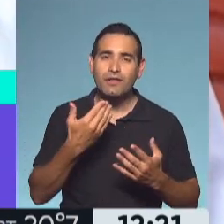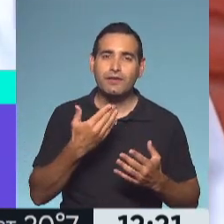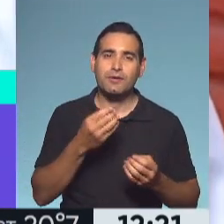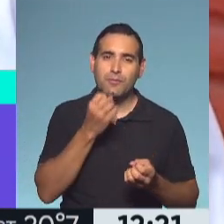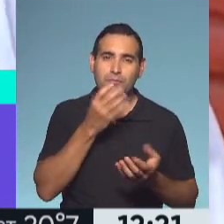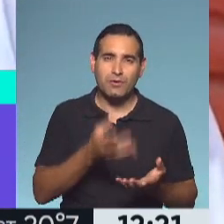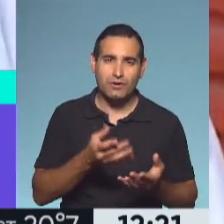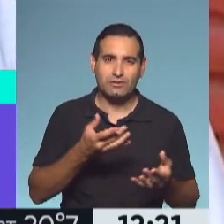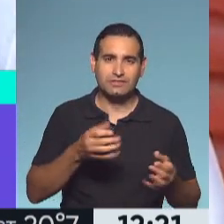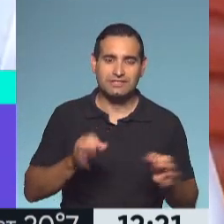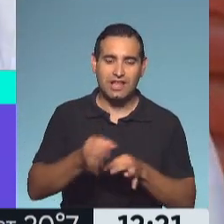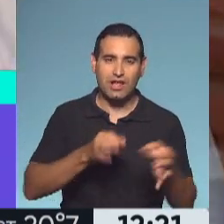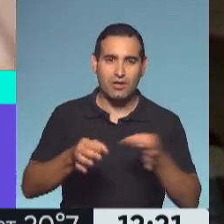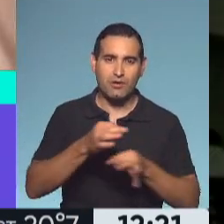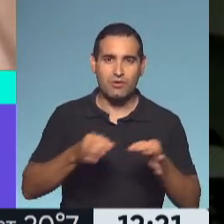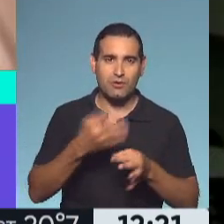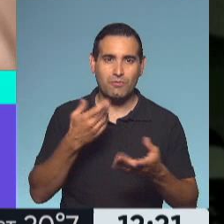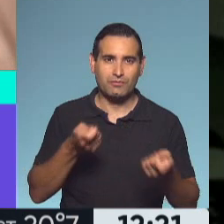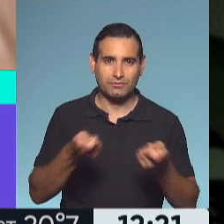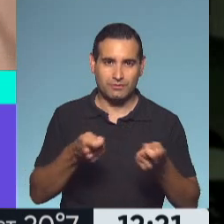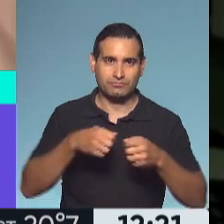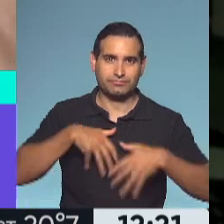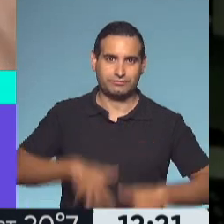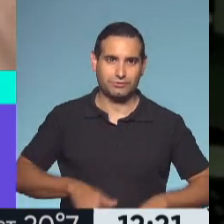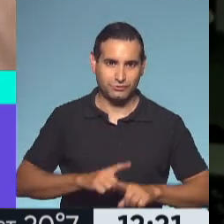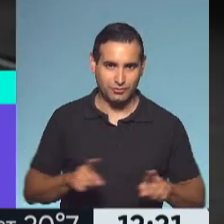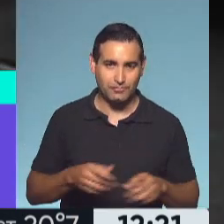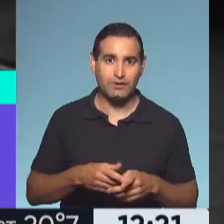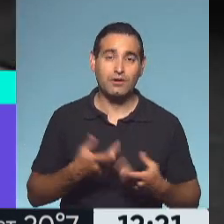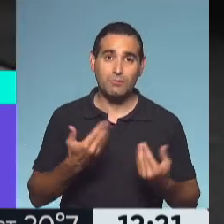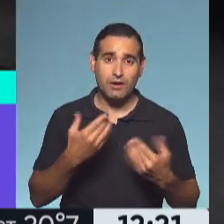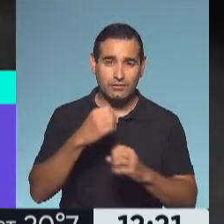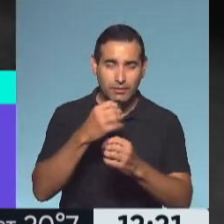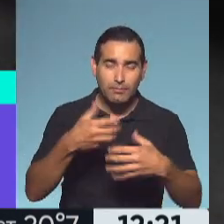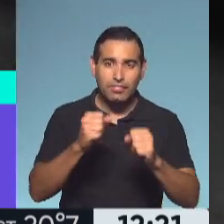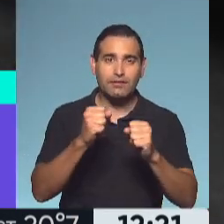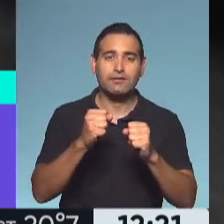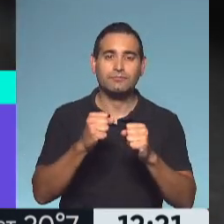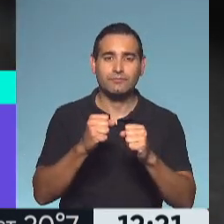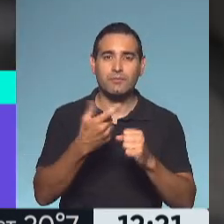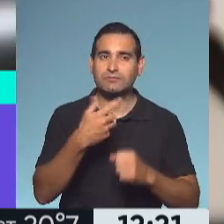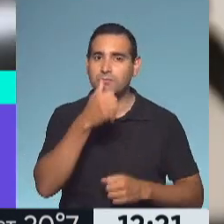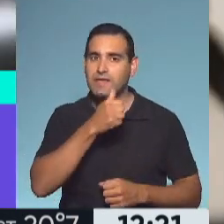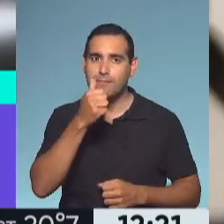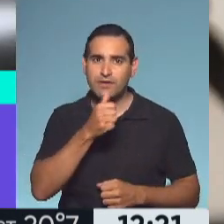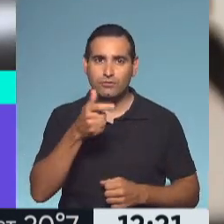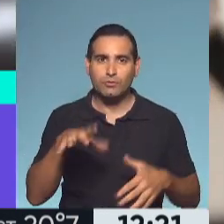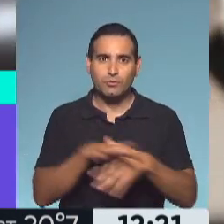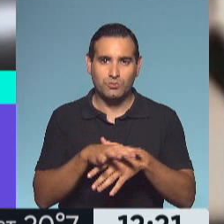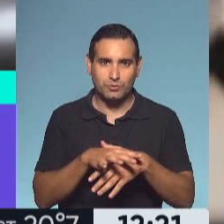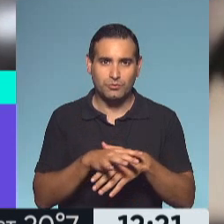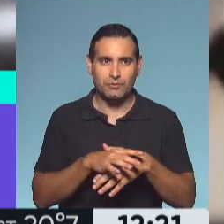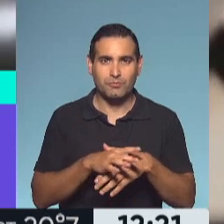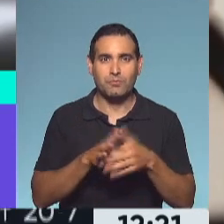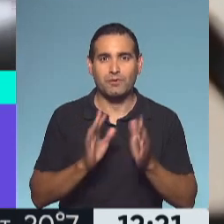la migración de las células tumorales generando una metástasis. Identifica esto y puede uno identificar una droga luego que va a ser la que tal